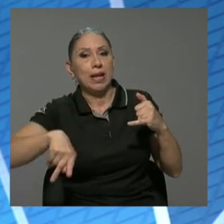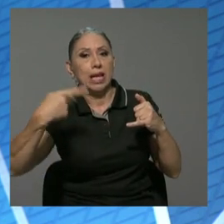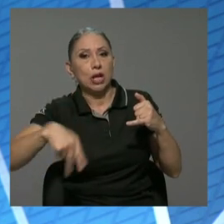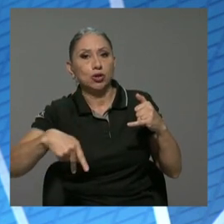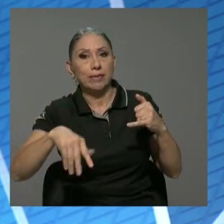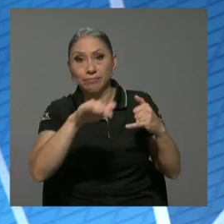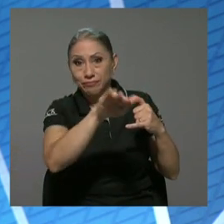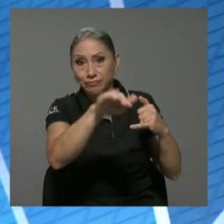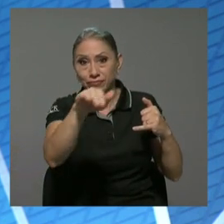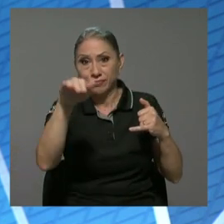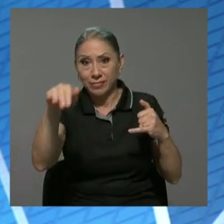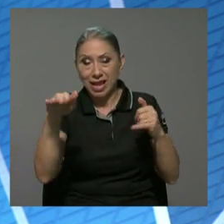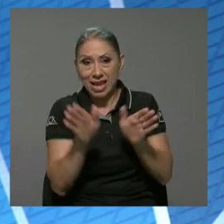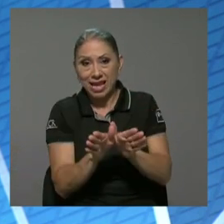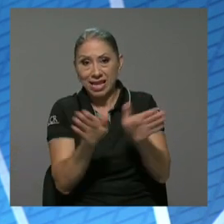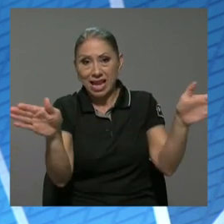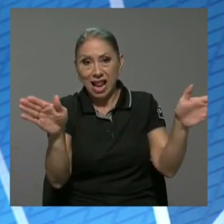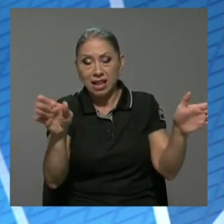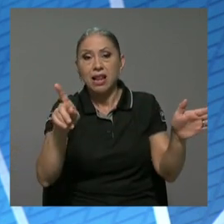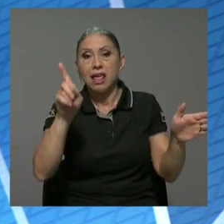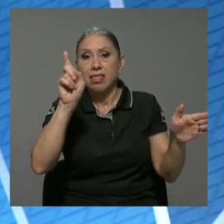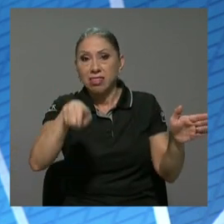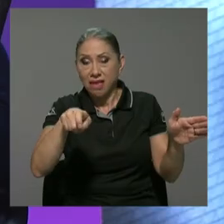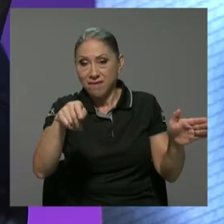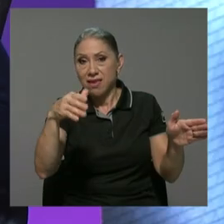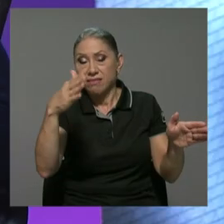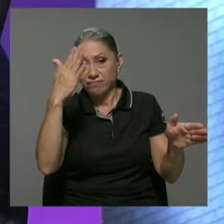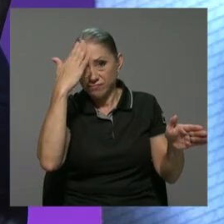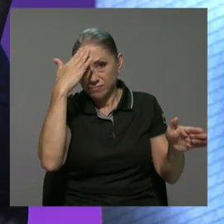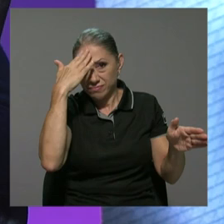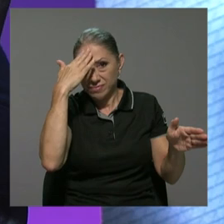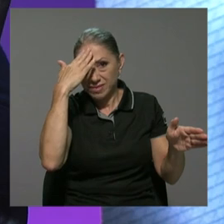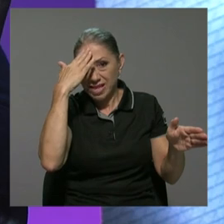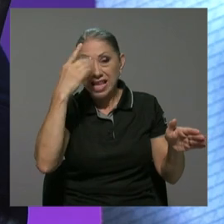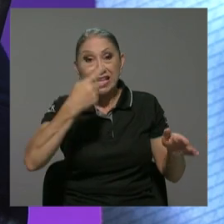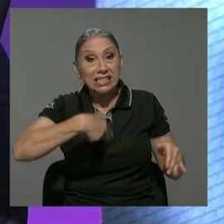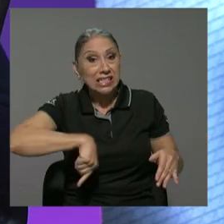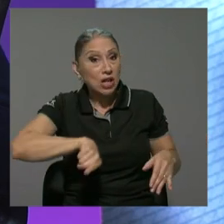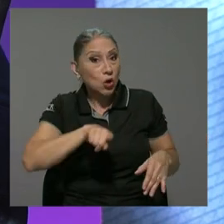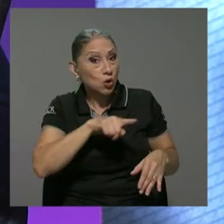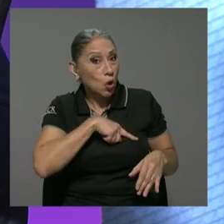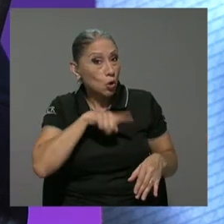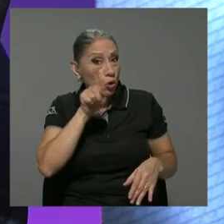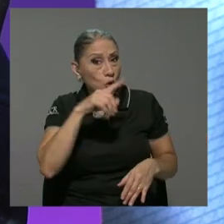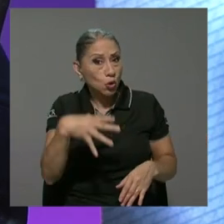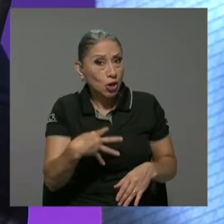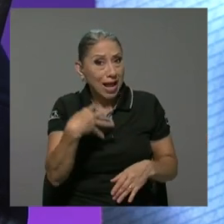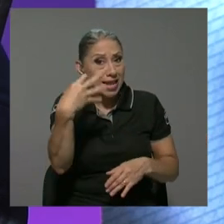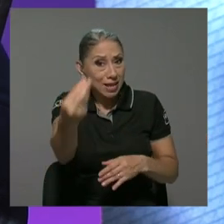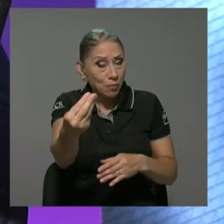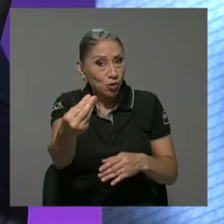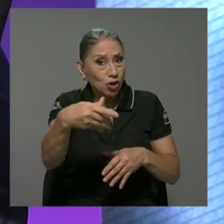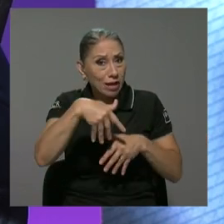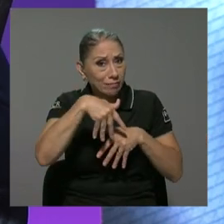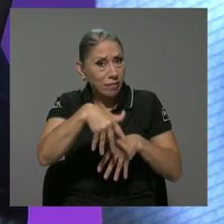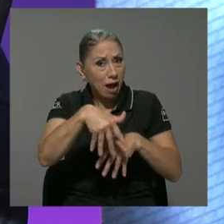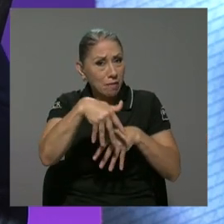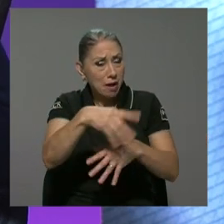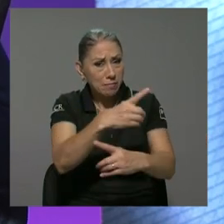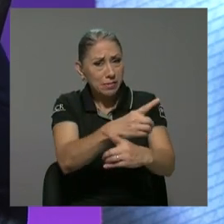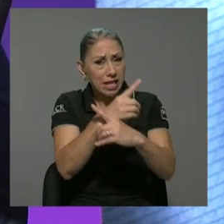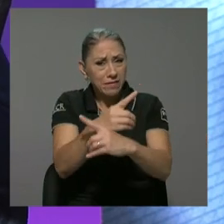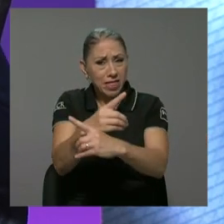que decirle que si no salimos justamente a defender estos pilares, ¿verdad?, que han